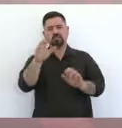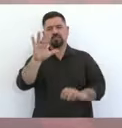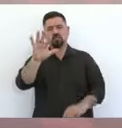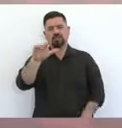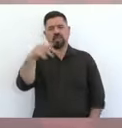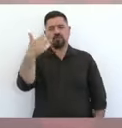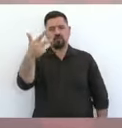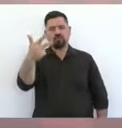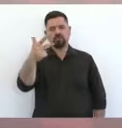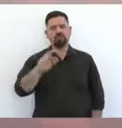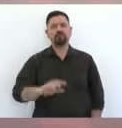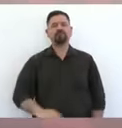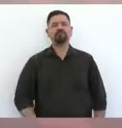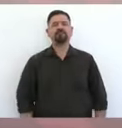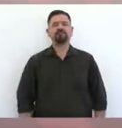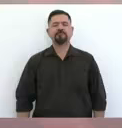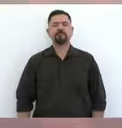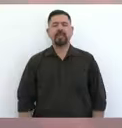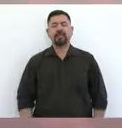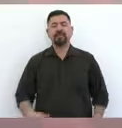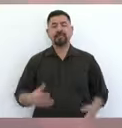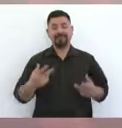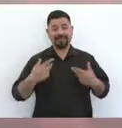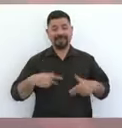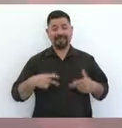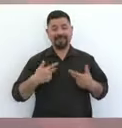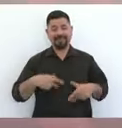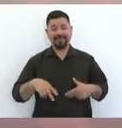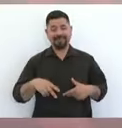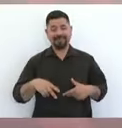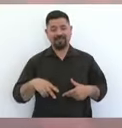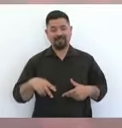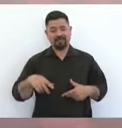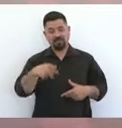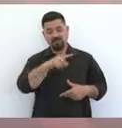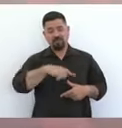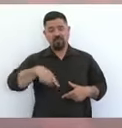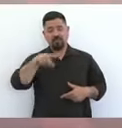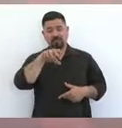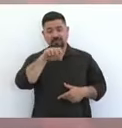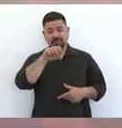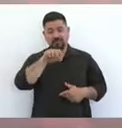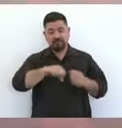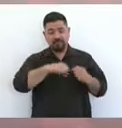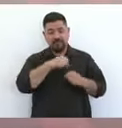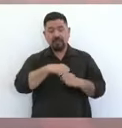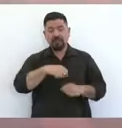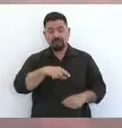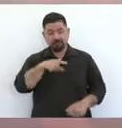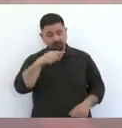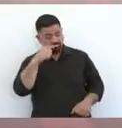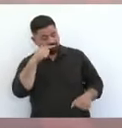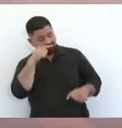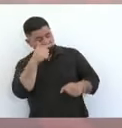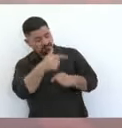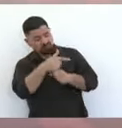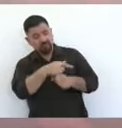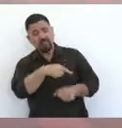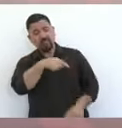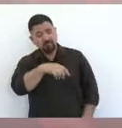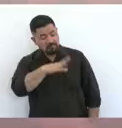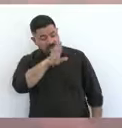Ya la gente de 60 años ya era gente de más